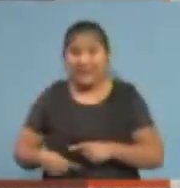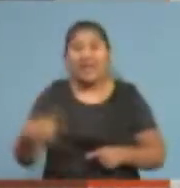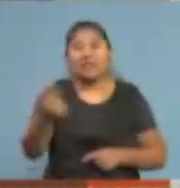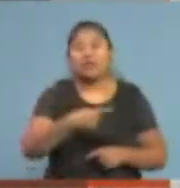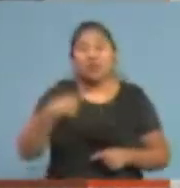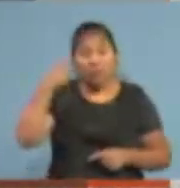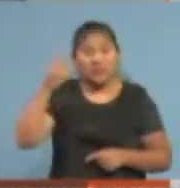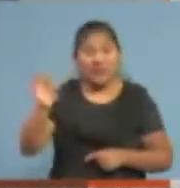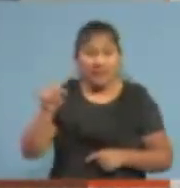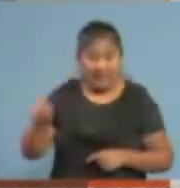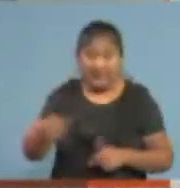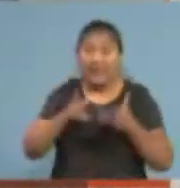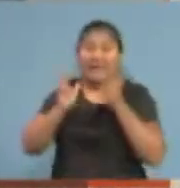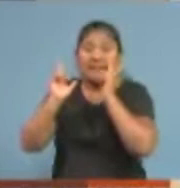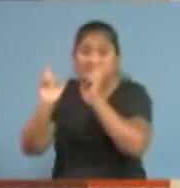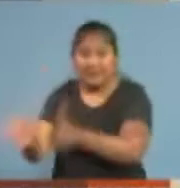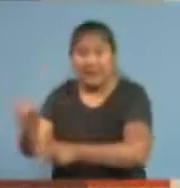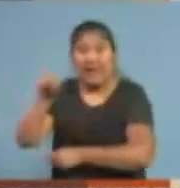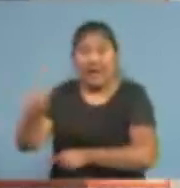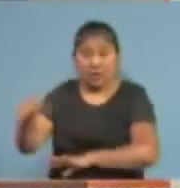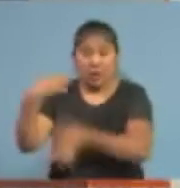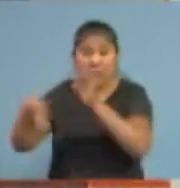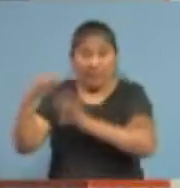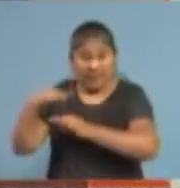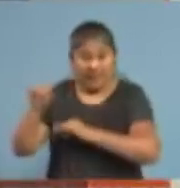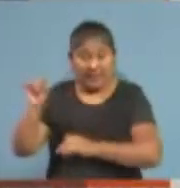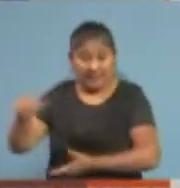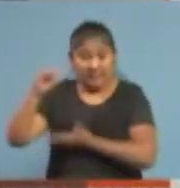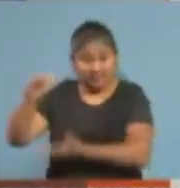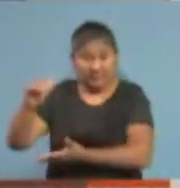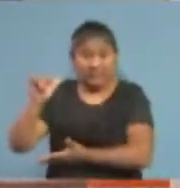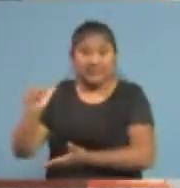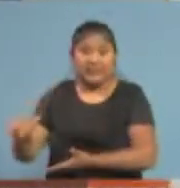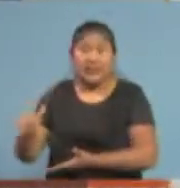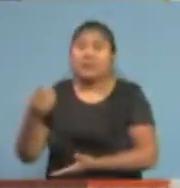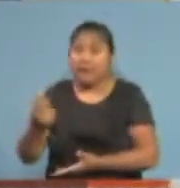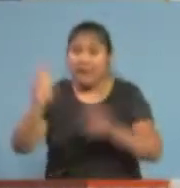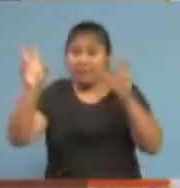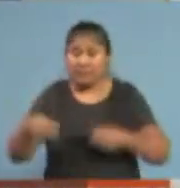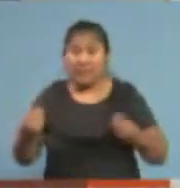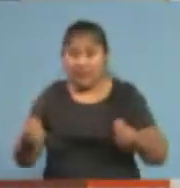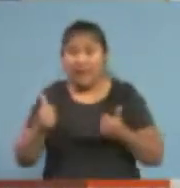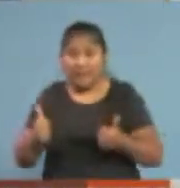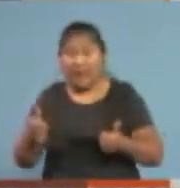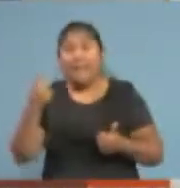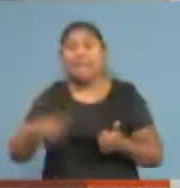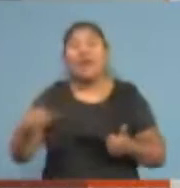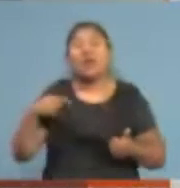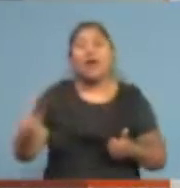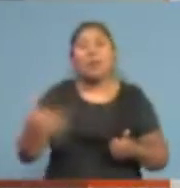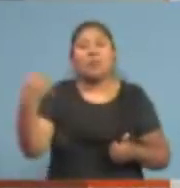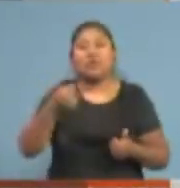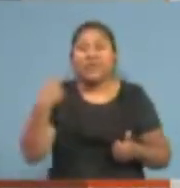económico para ellos sino que tienen en su mano la salud de los consumidores a través de estos cursos eso lo que hacemos los